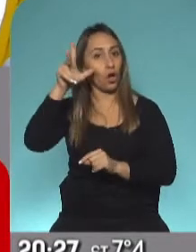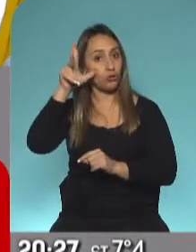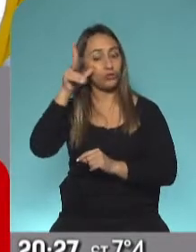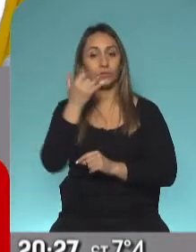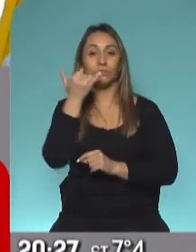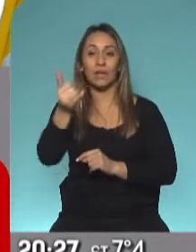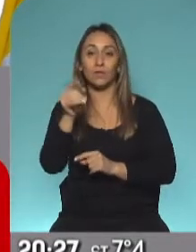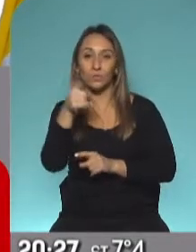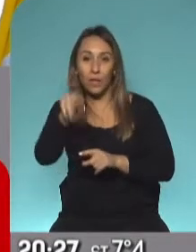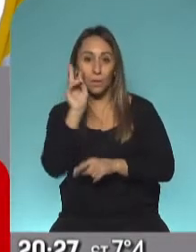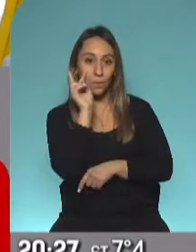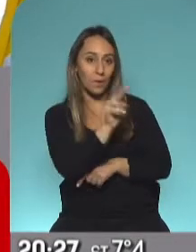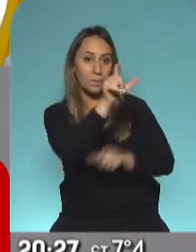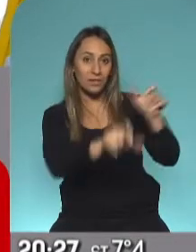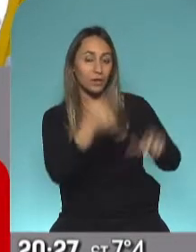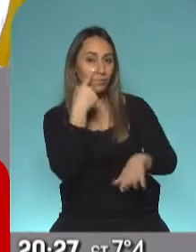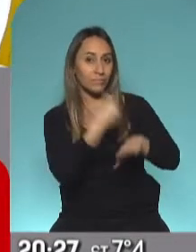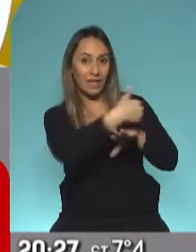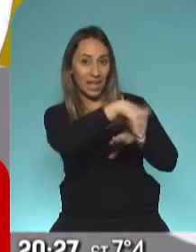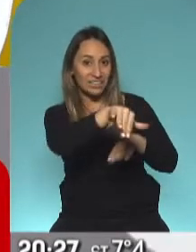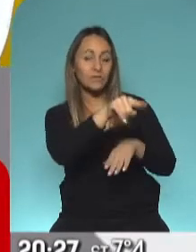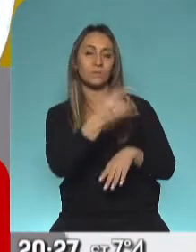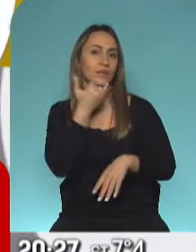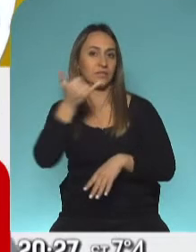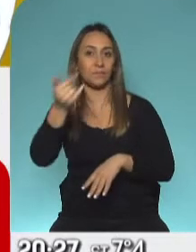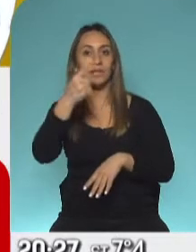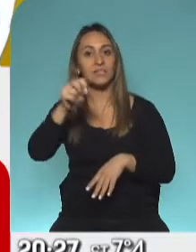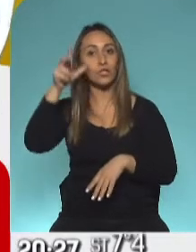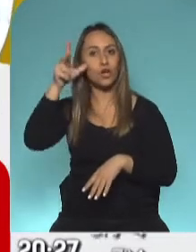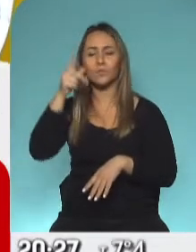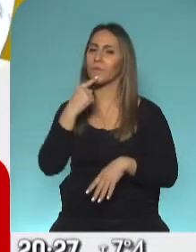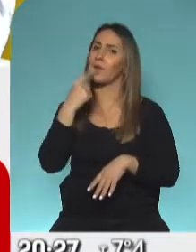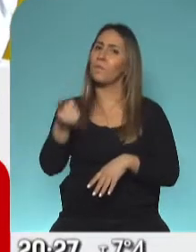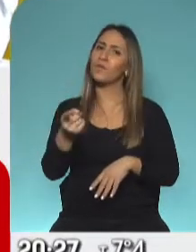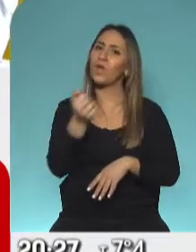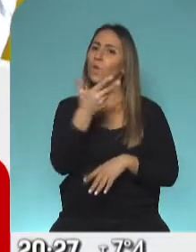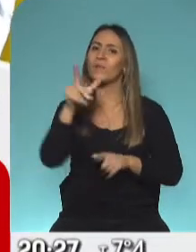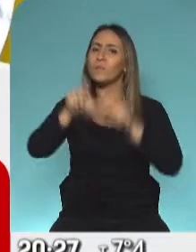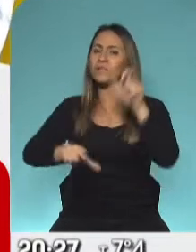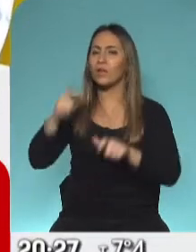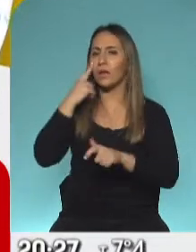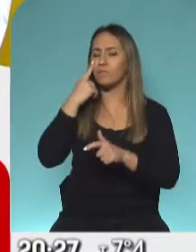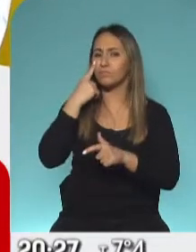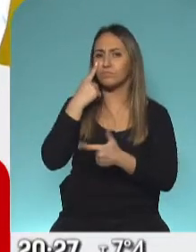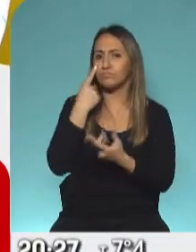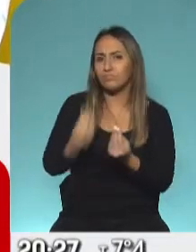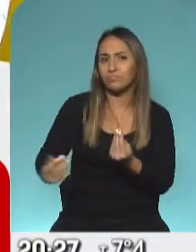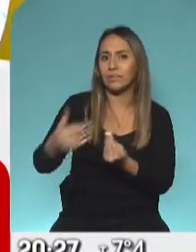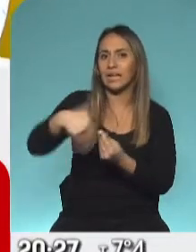vean alguien que está en situación de calle usted tiene el registro de cuántas personas viven de esa forma en ciudad buenos aires